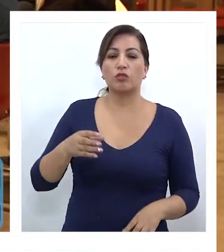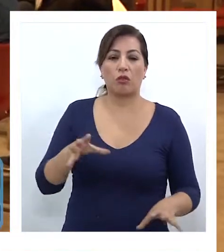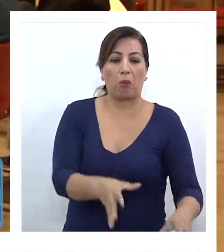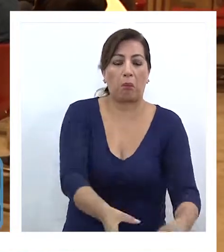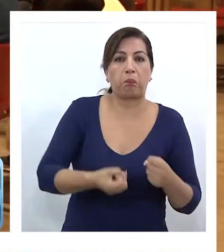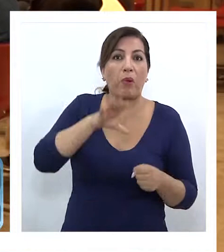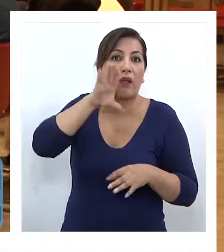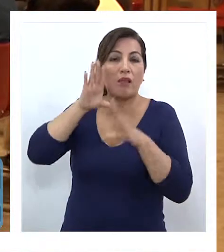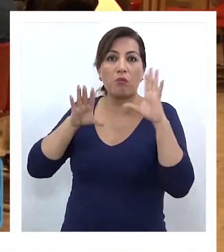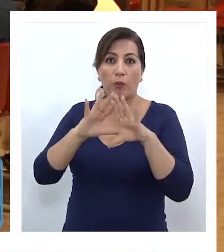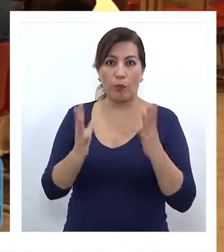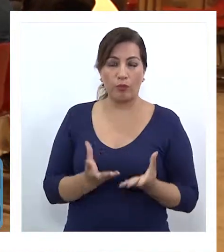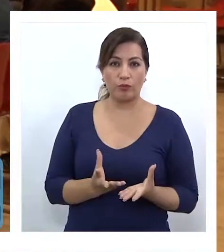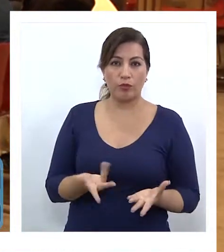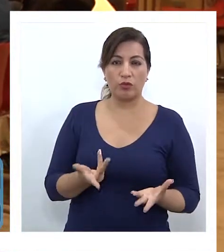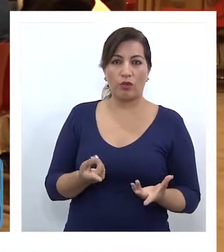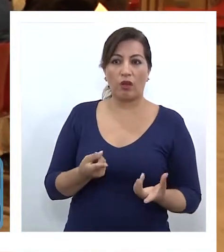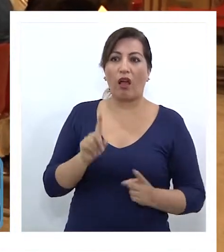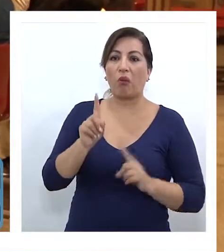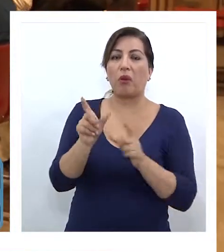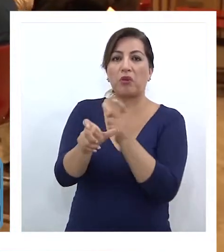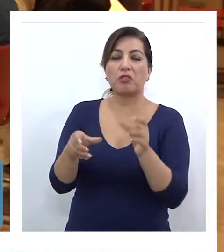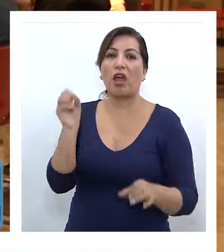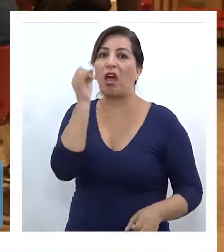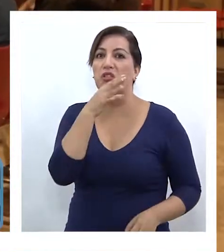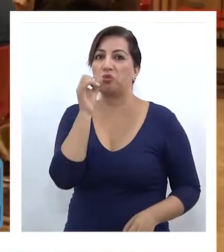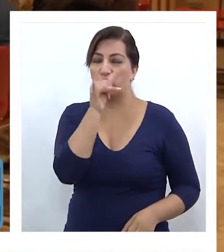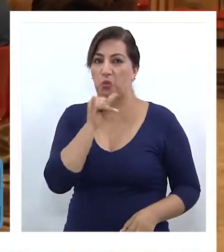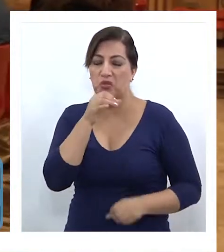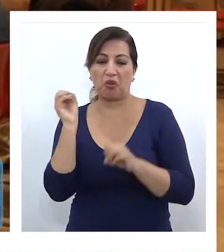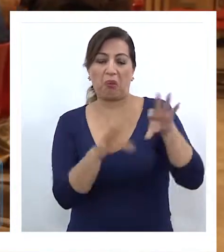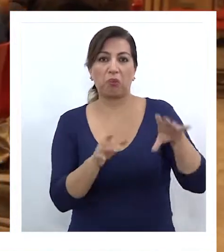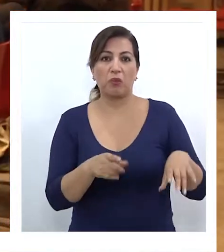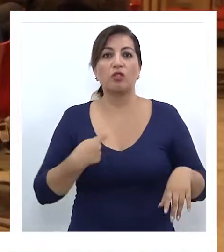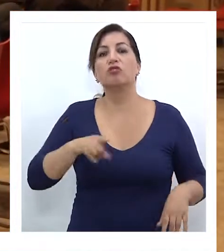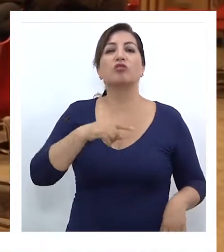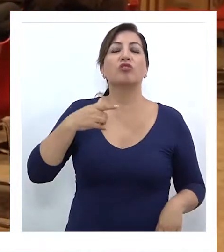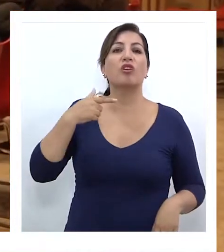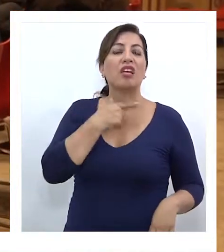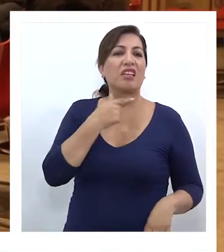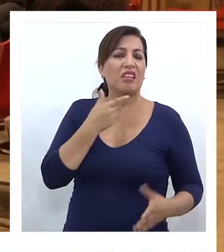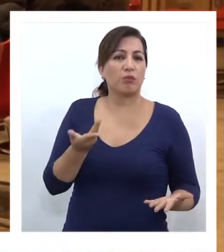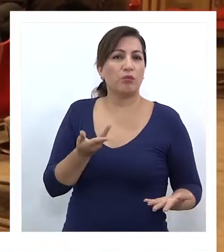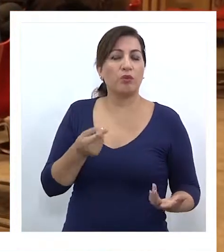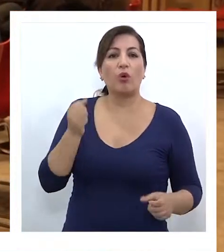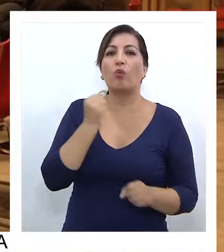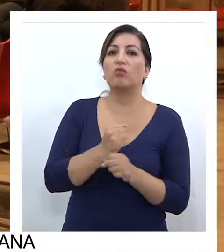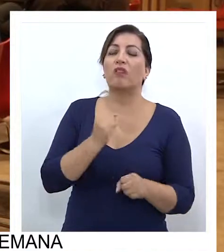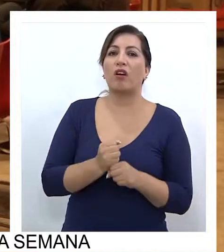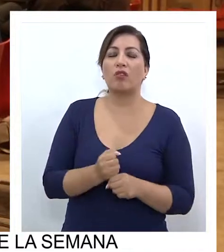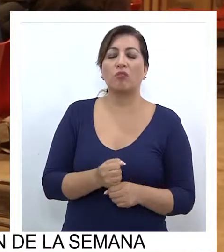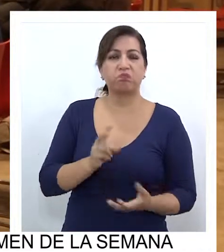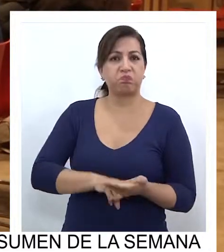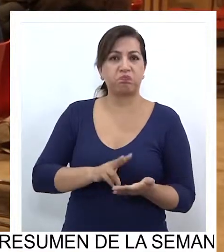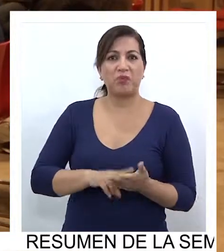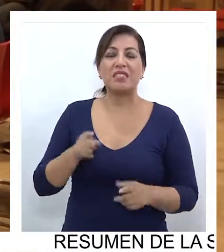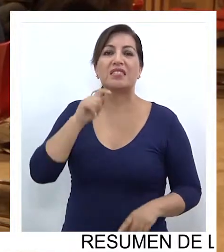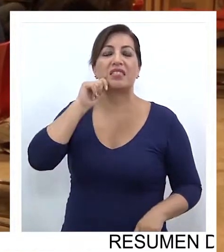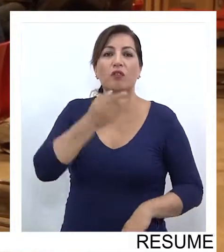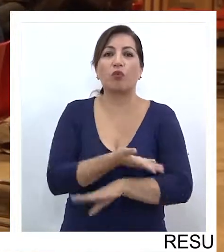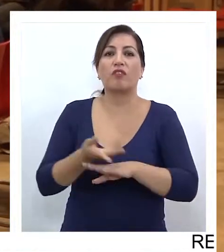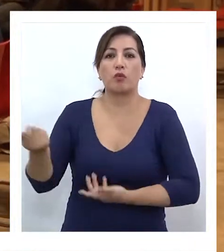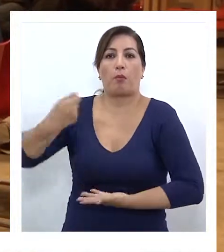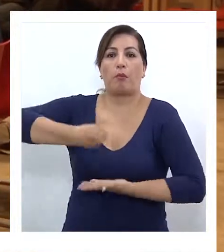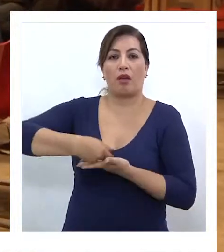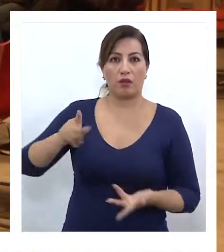recojamos o limpiemos el planeta si otros lo ensucian? Creemos, ¿verdad? Que es un trabajo muy honrado, ¿cierto? Muy honesto y tiene que ser pagado. Este es un